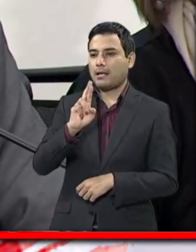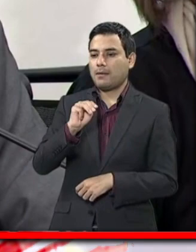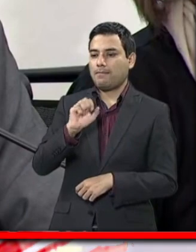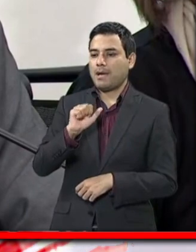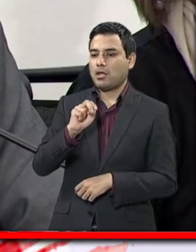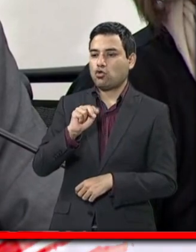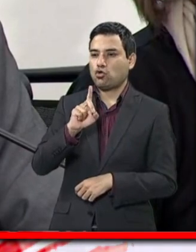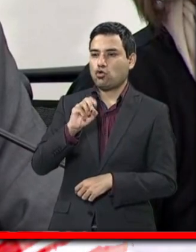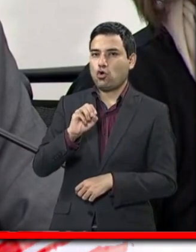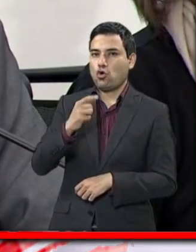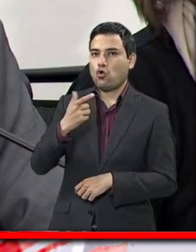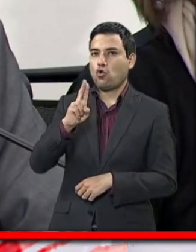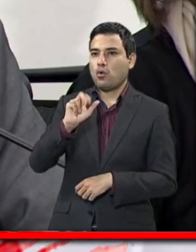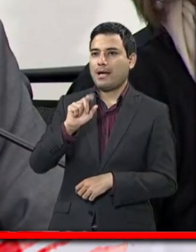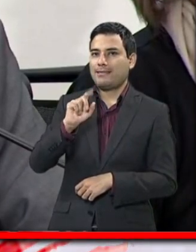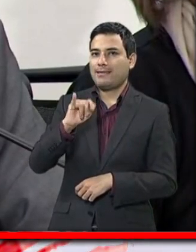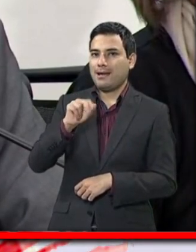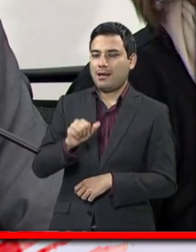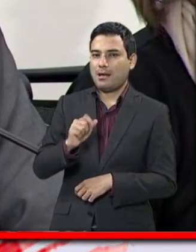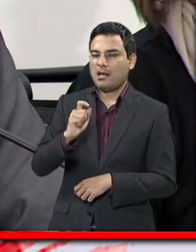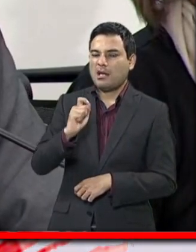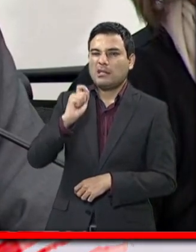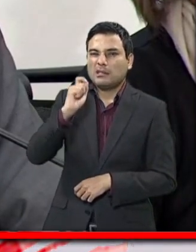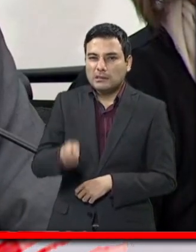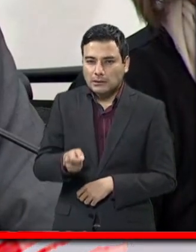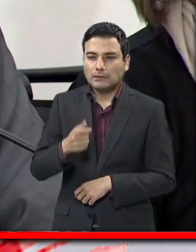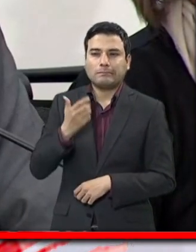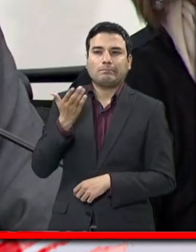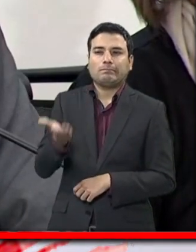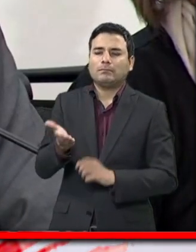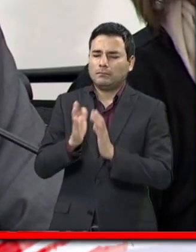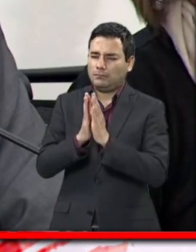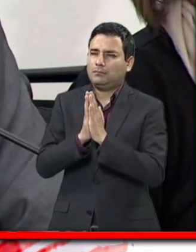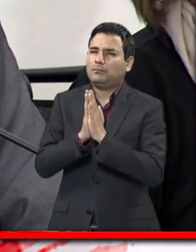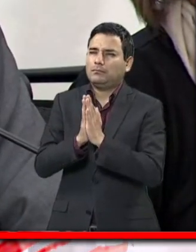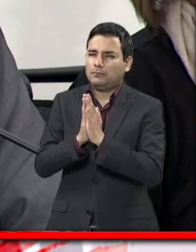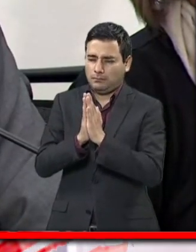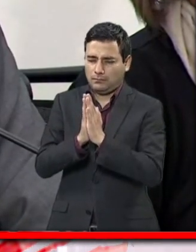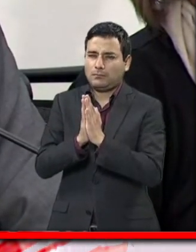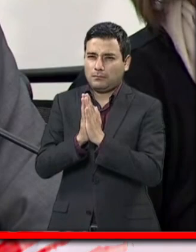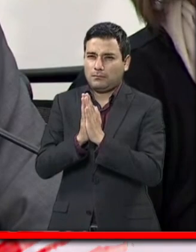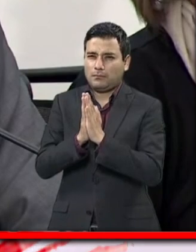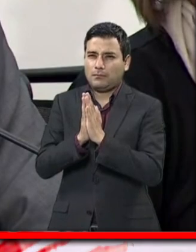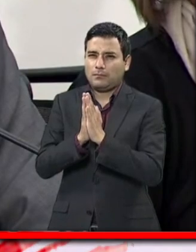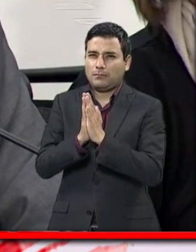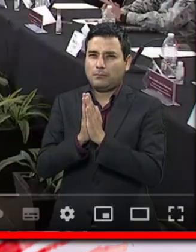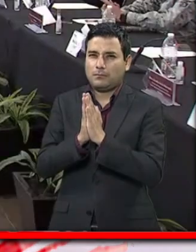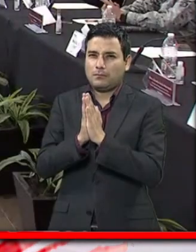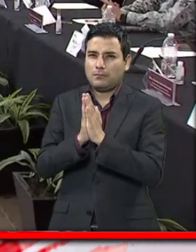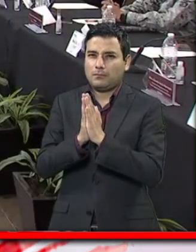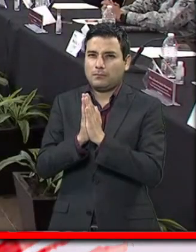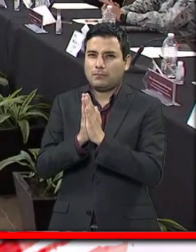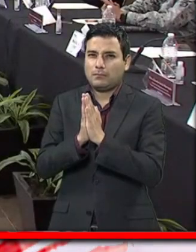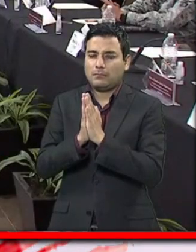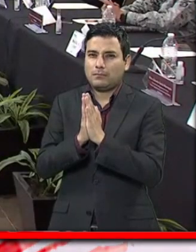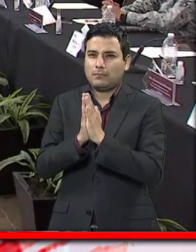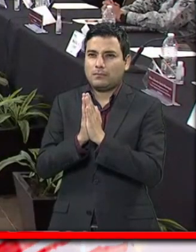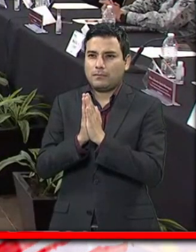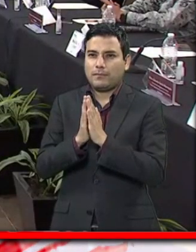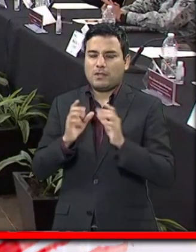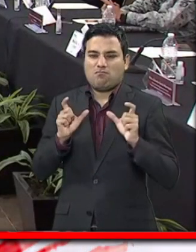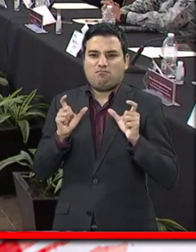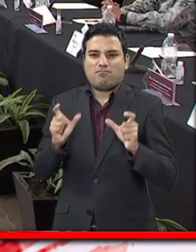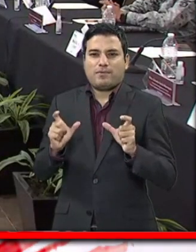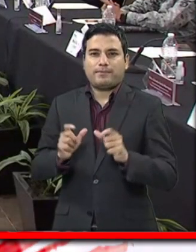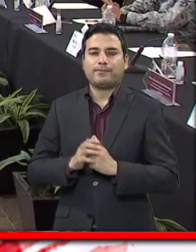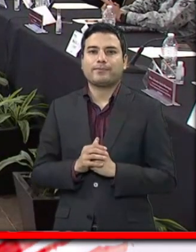Guadiana Tijerina para que se le se le se le proporciona se le proporcione seguridad